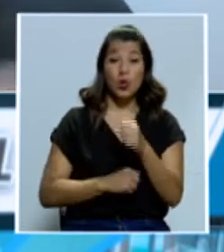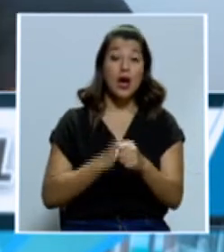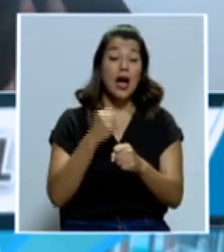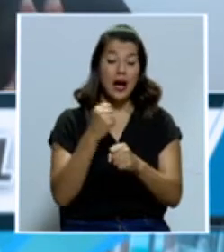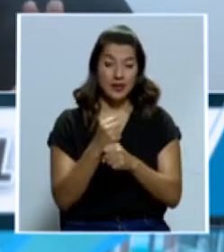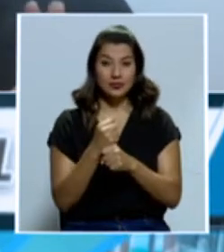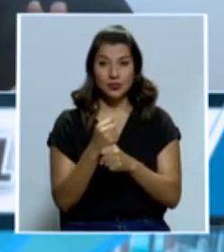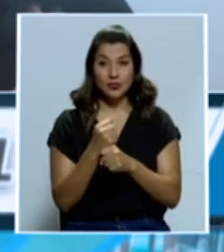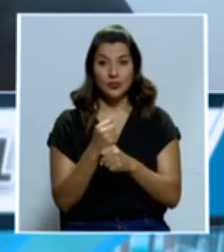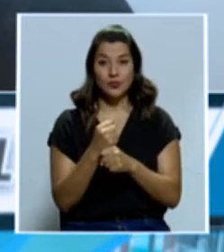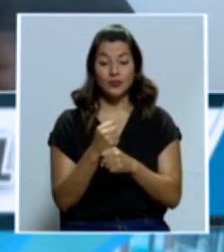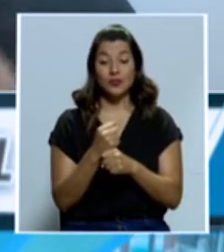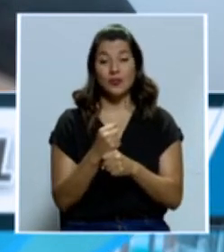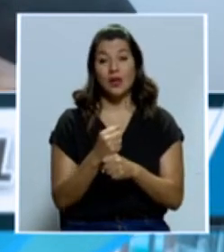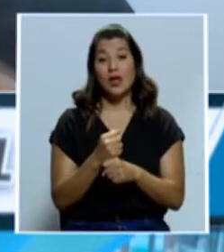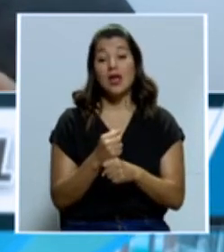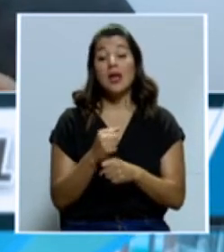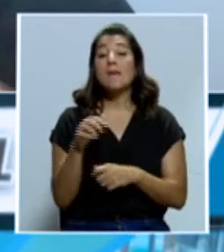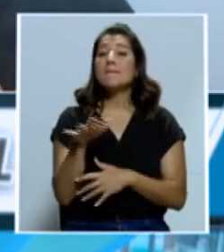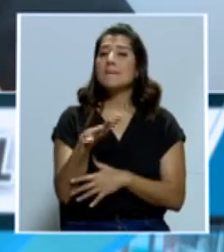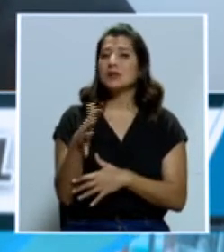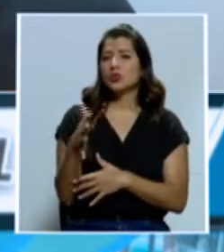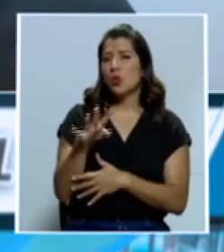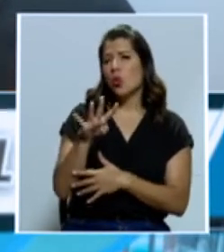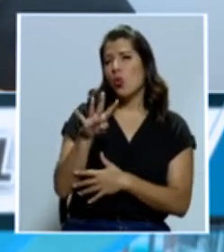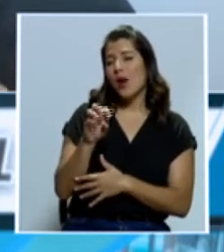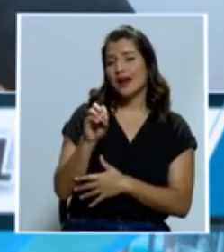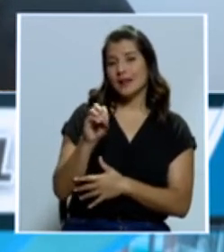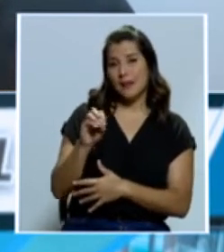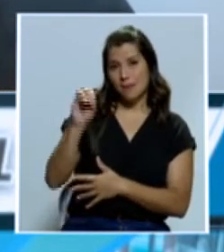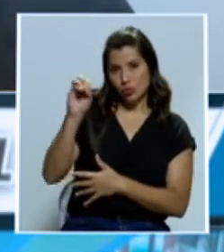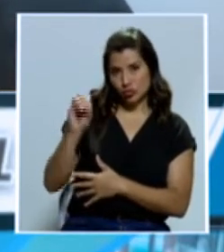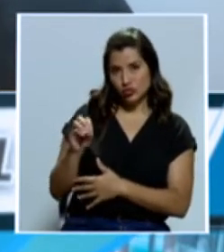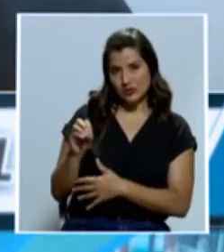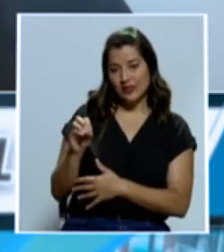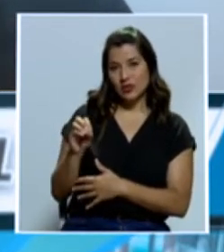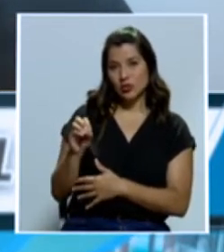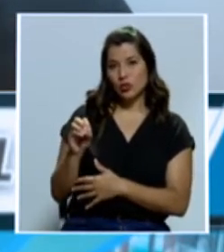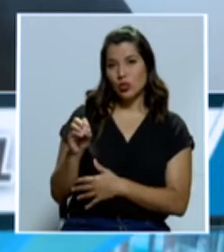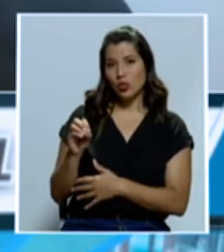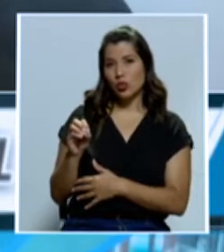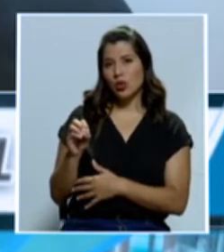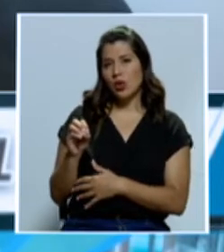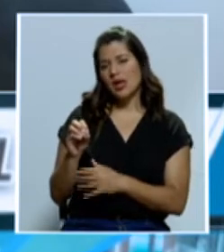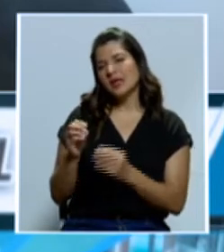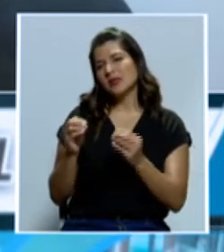en el ideal. Aproximadamente un 40% parecería ser más real.